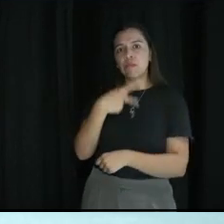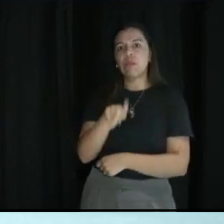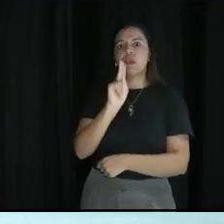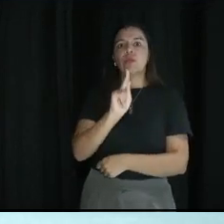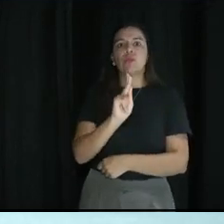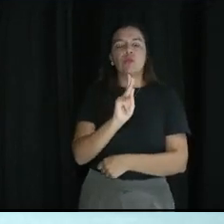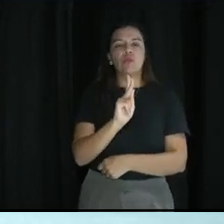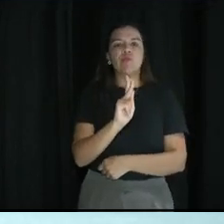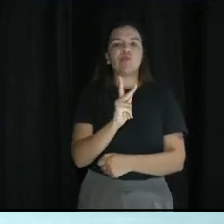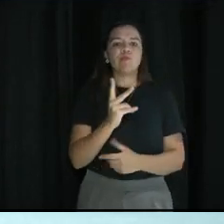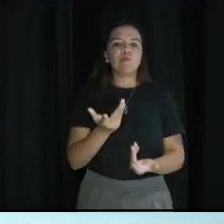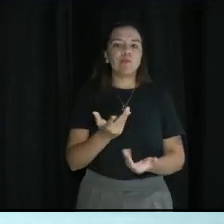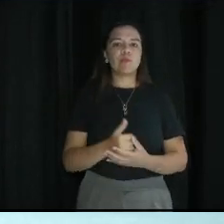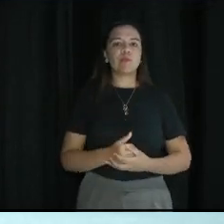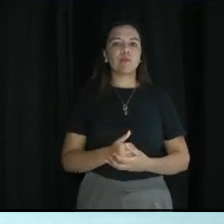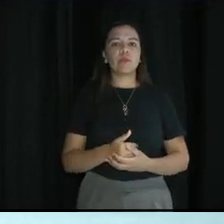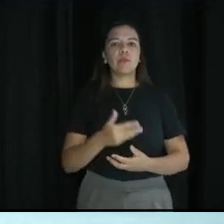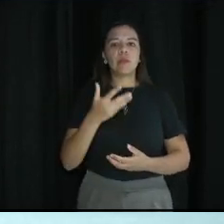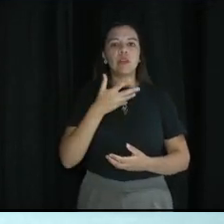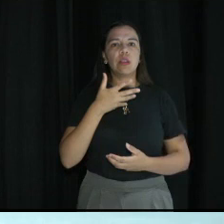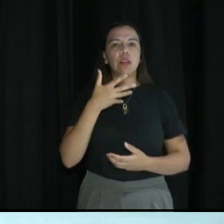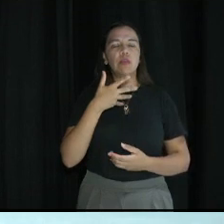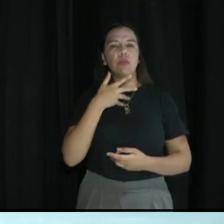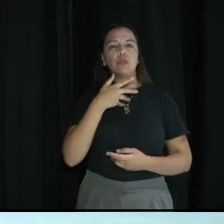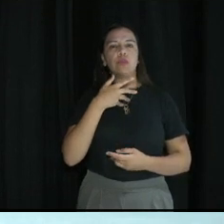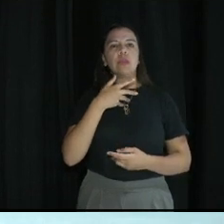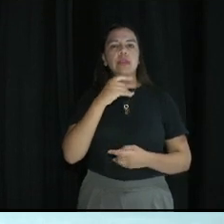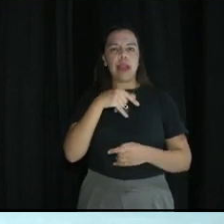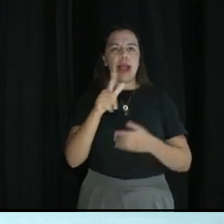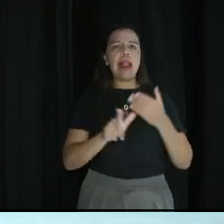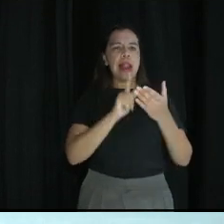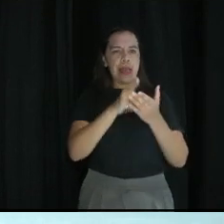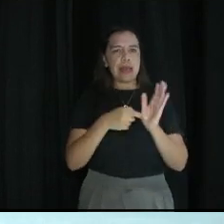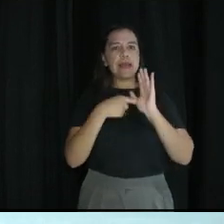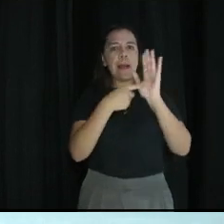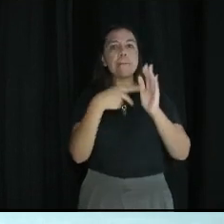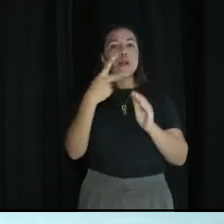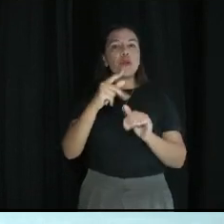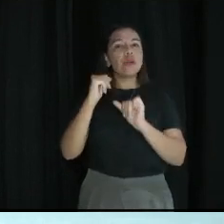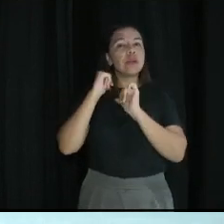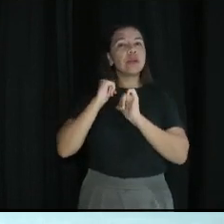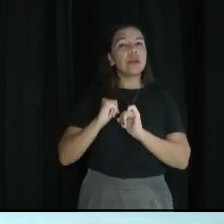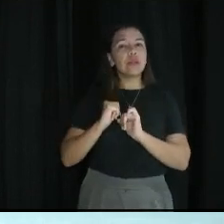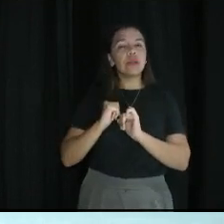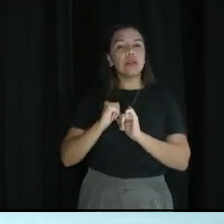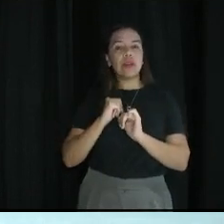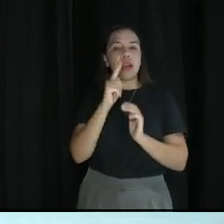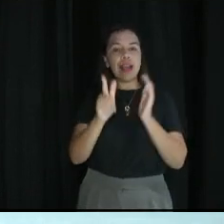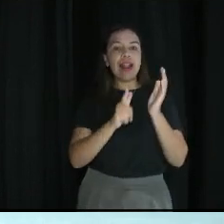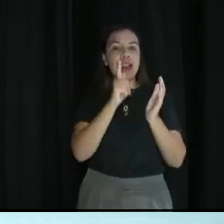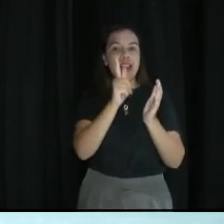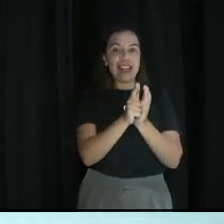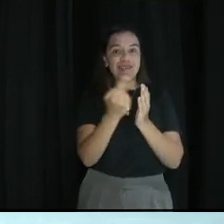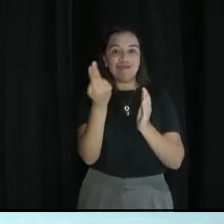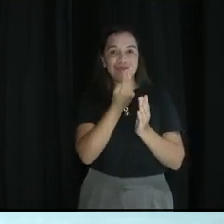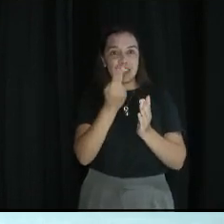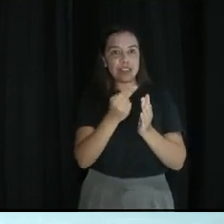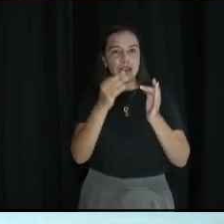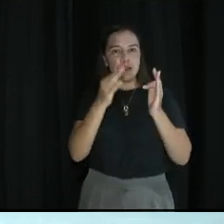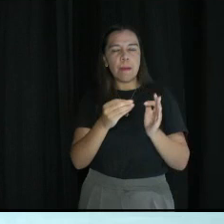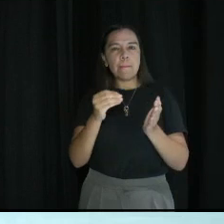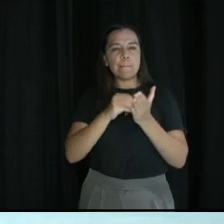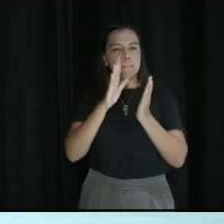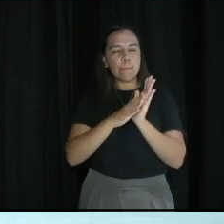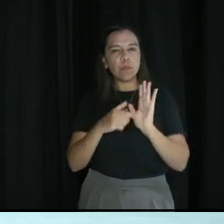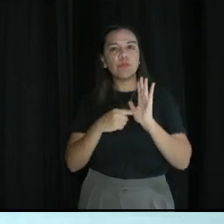pues teníamos ciertas bases, pero no teníamos lo primordial. ¿Qué era lo primordial? El instrumento normativo. No fue sino hasta